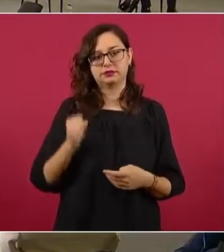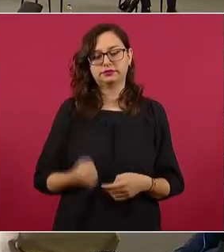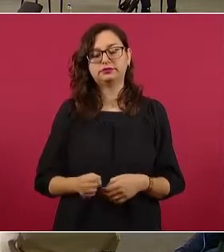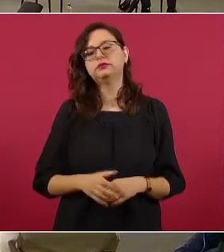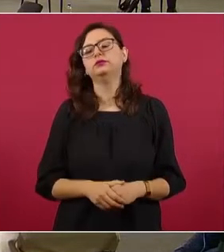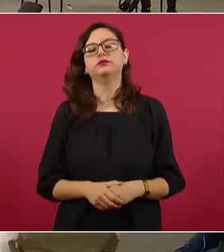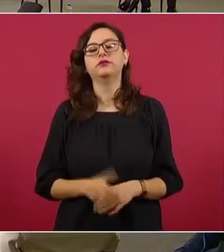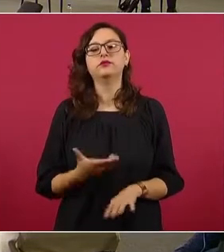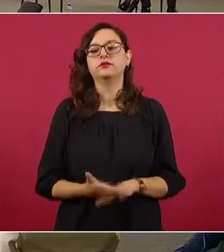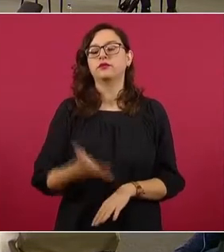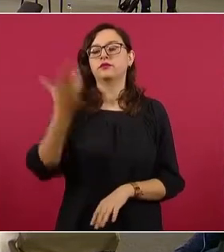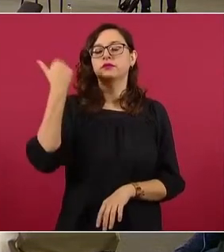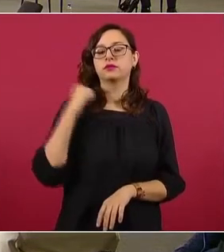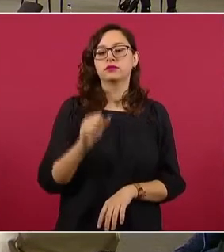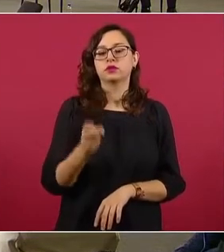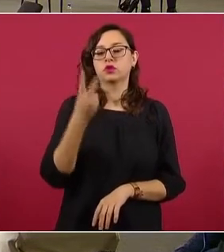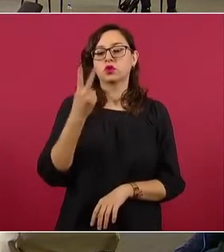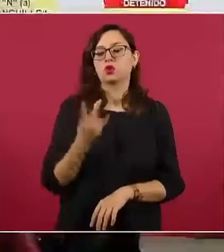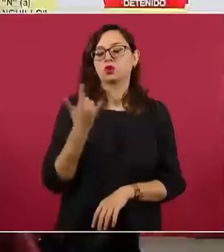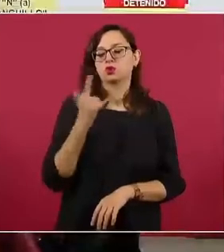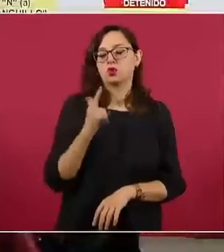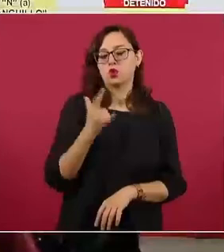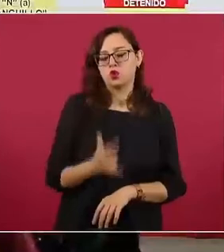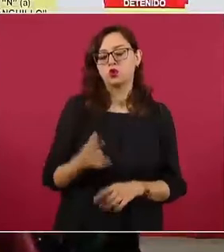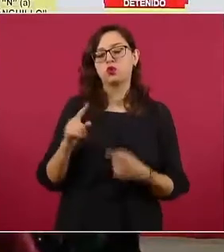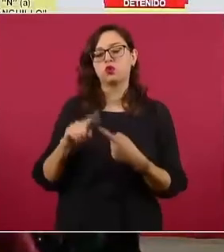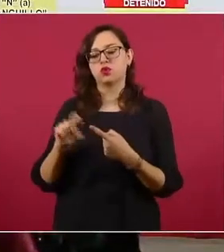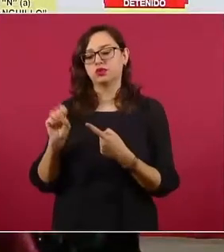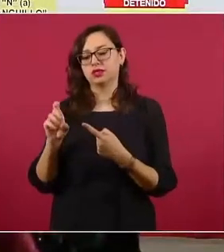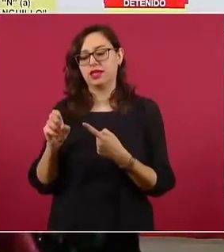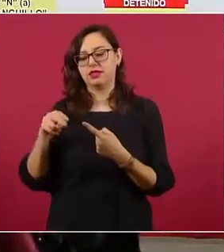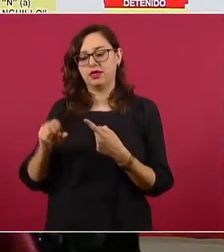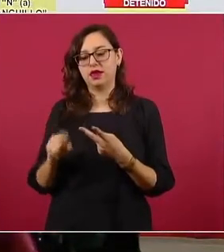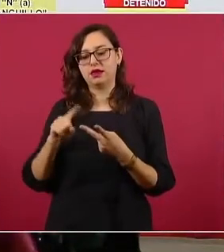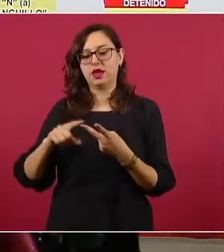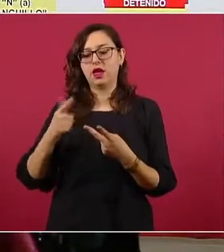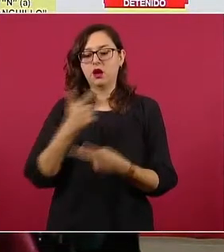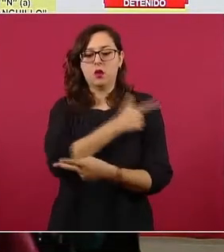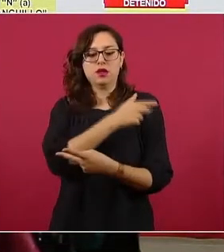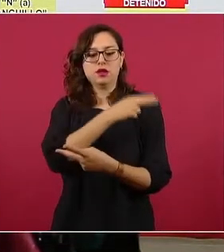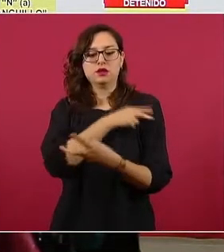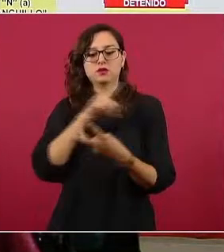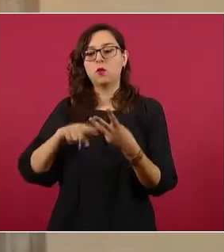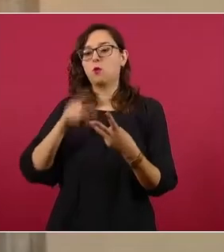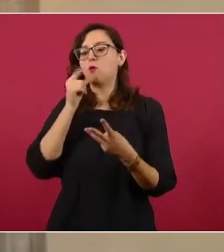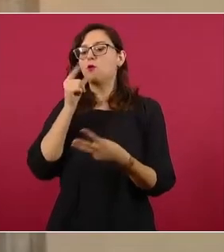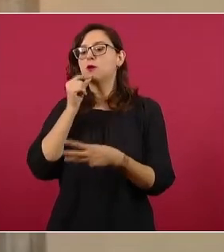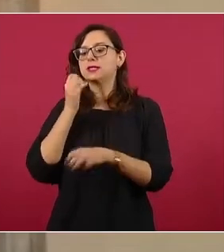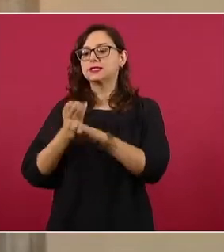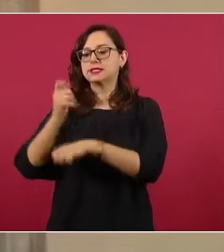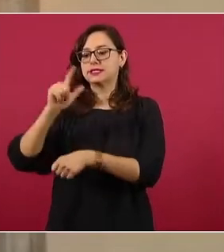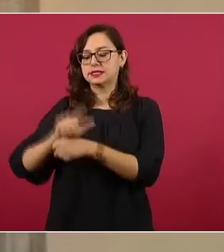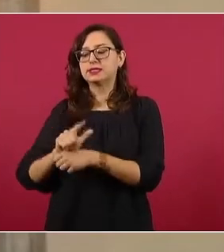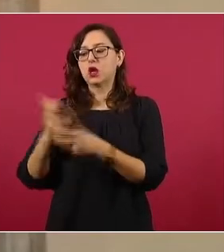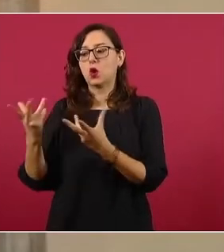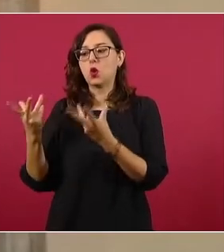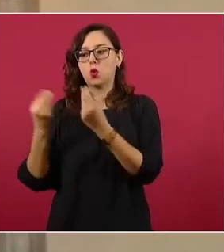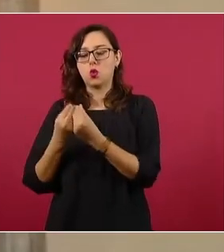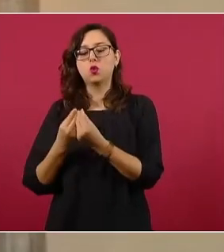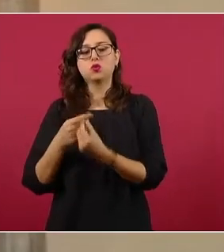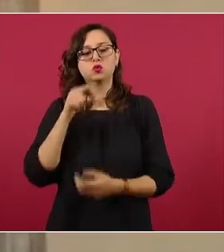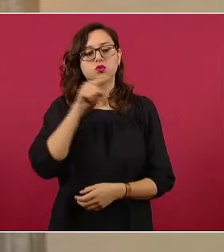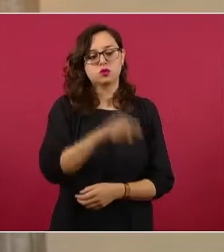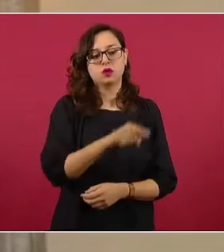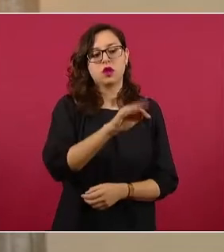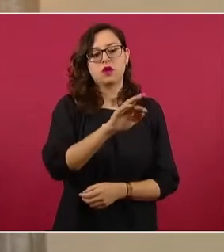El 2 de julio, elementos de Sedena, Guardia Nacional y la Policía Estatal lograron la detención de Francisco y o